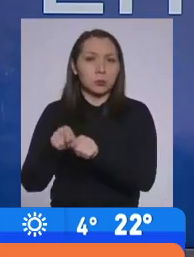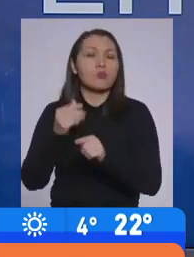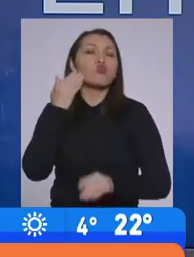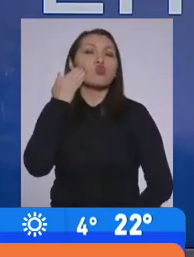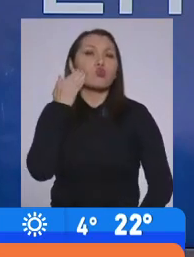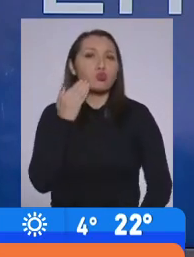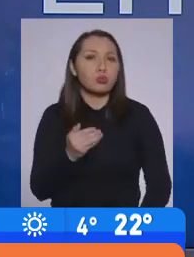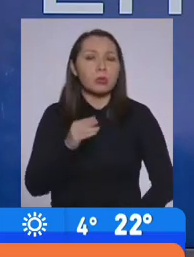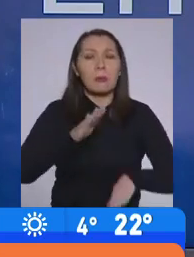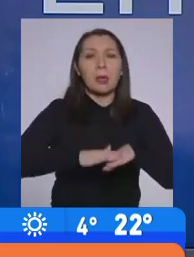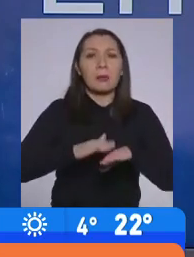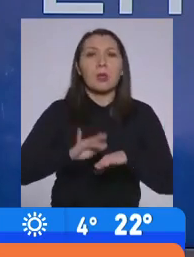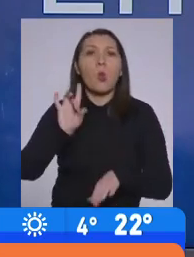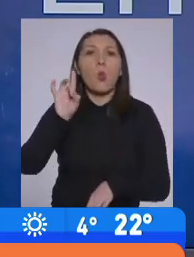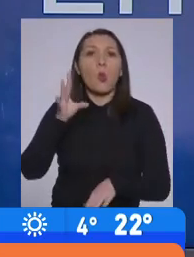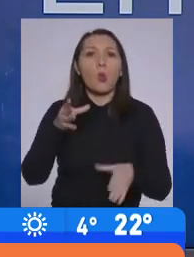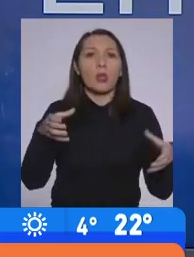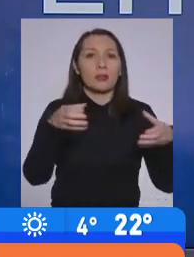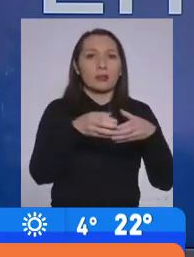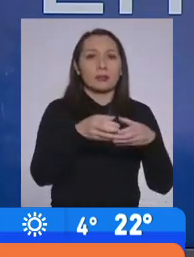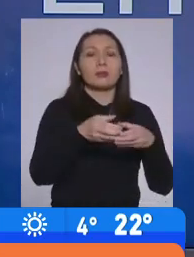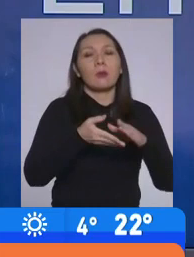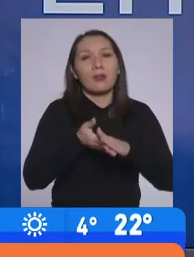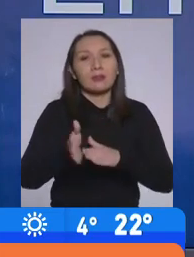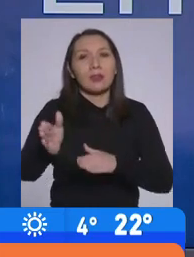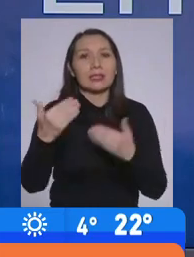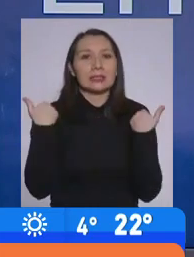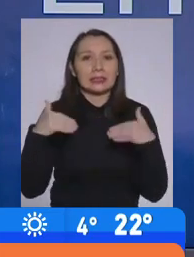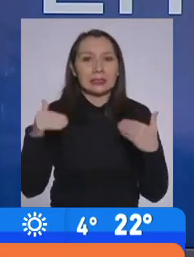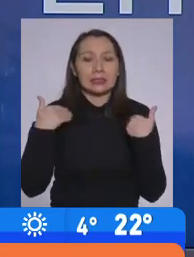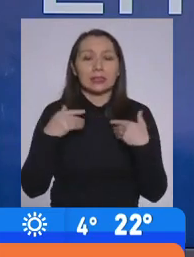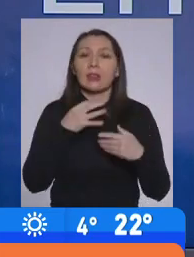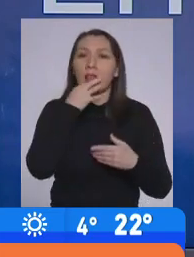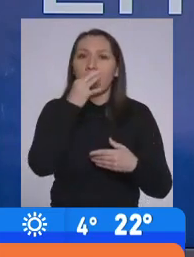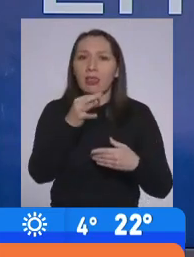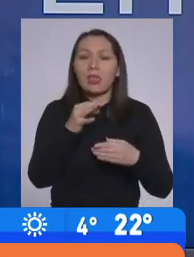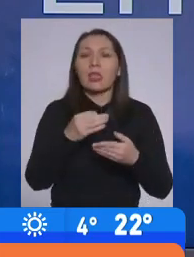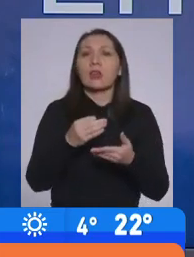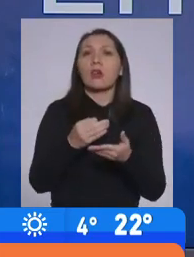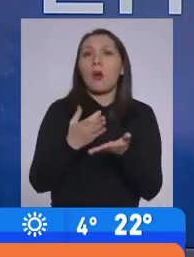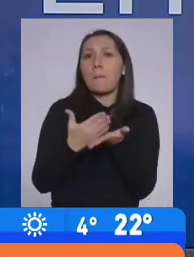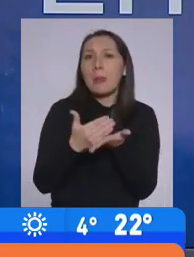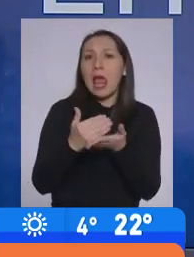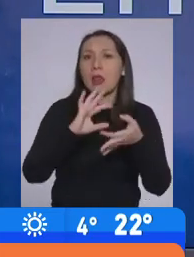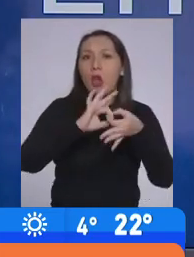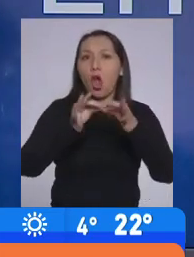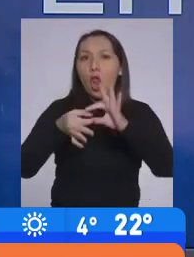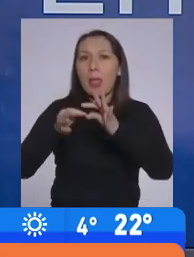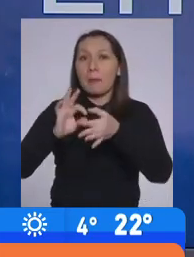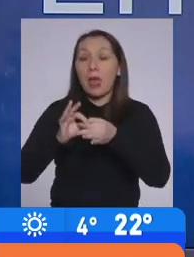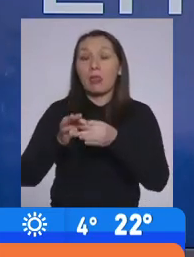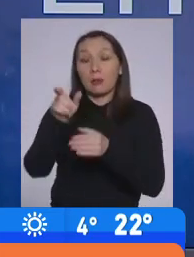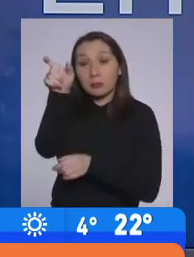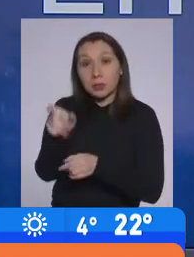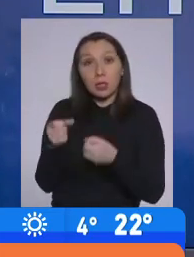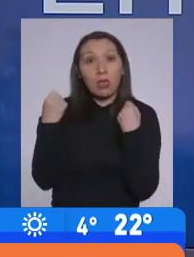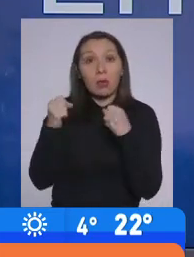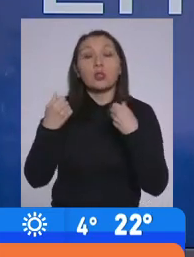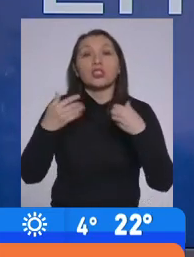de este permiso único colectivo bajo los criterios que ha señalado el plan olímpico estás